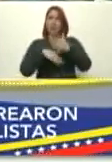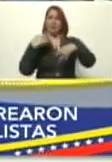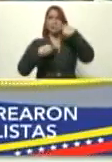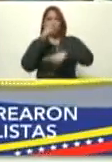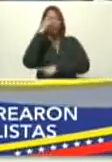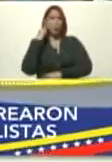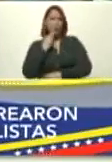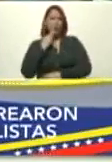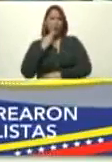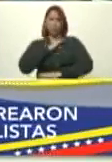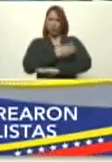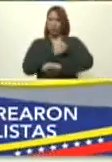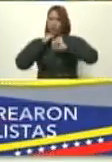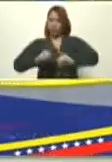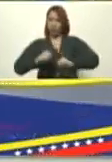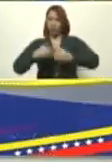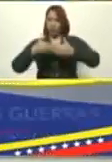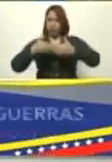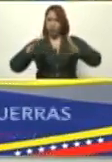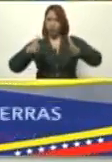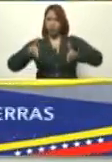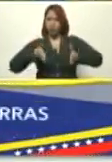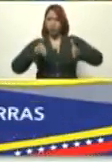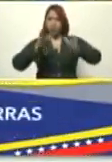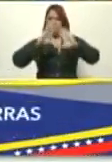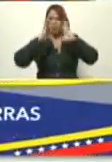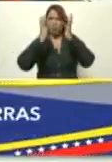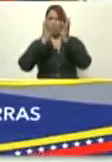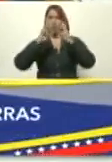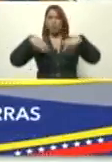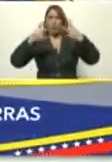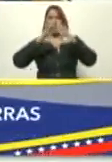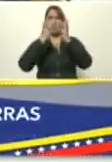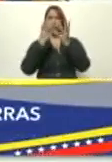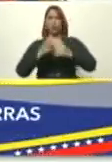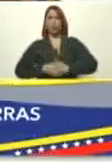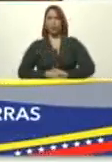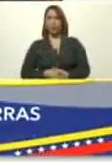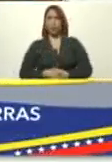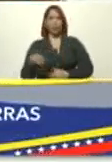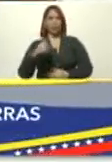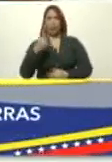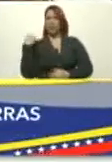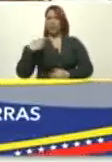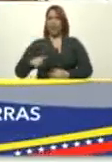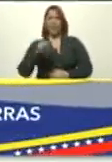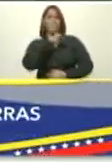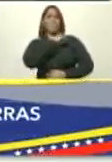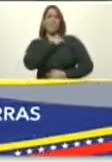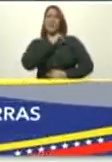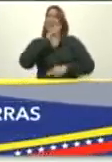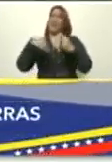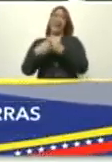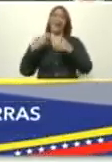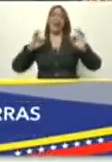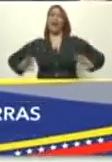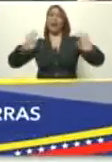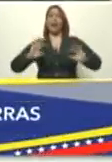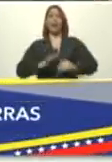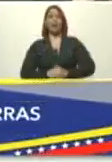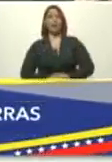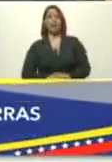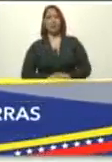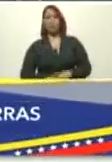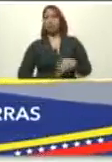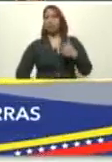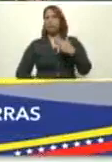bolivariana valiente, abriéndole caminos al mundo, al nuevo mundo. No le tenemos miedo a nada ni a nadie. Y vamos